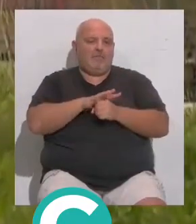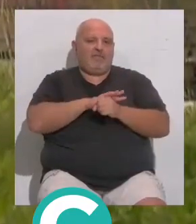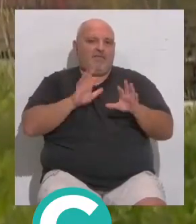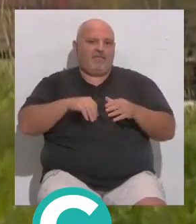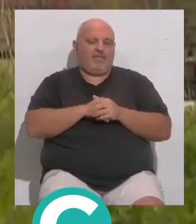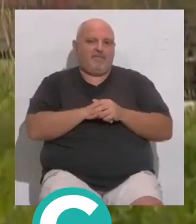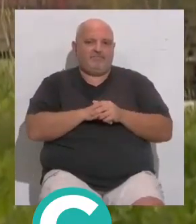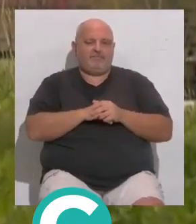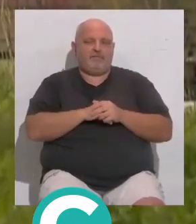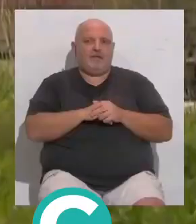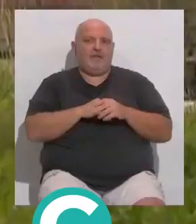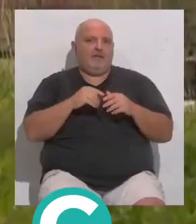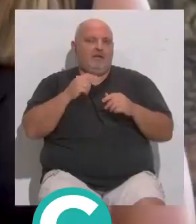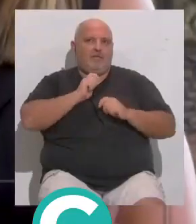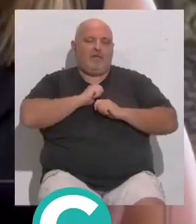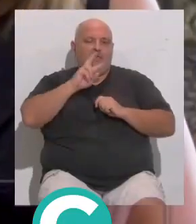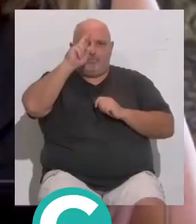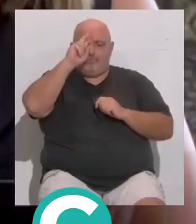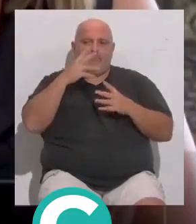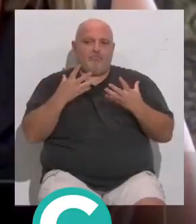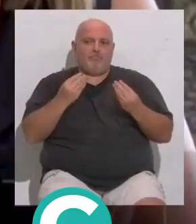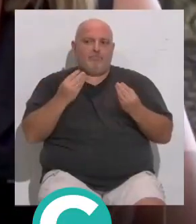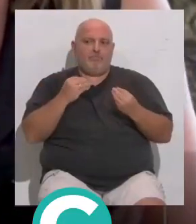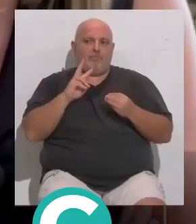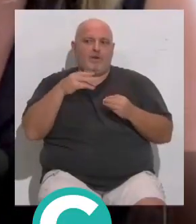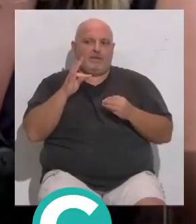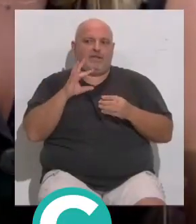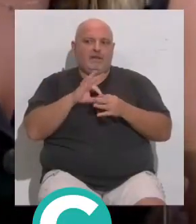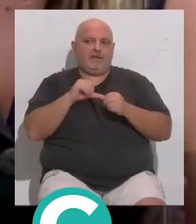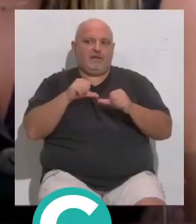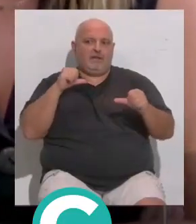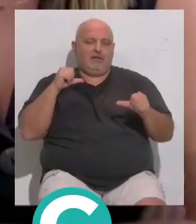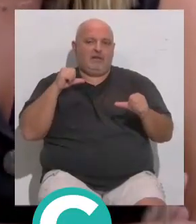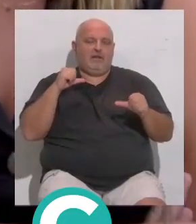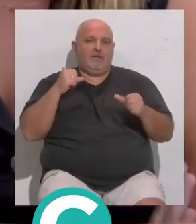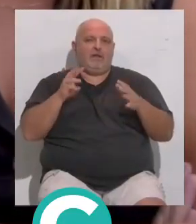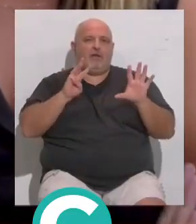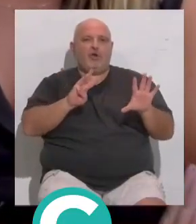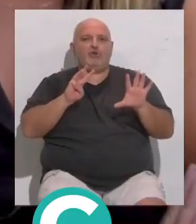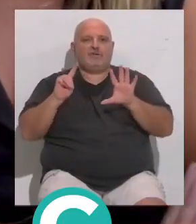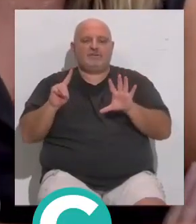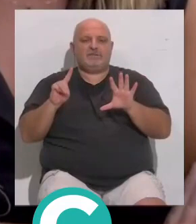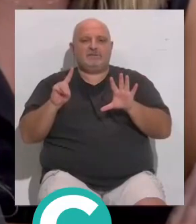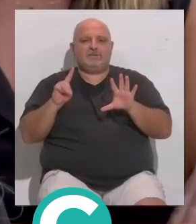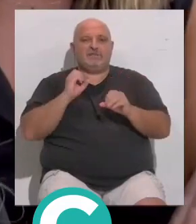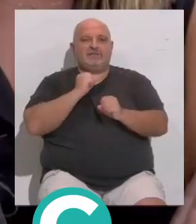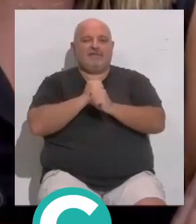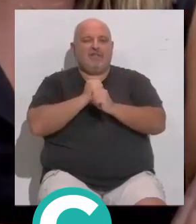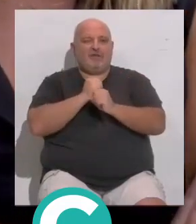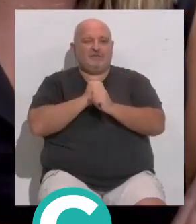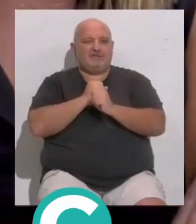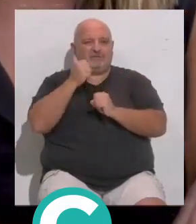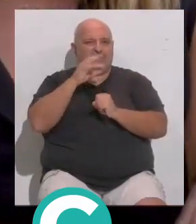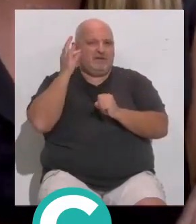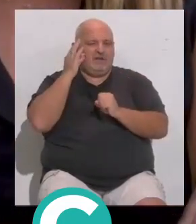de Cádiz. Si hay algo que nos preocupa enormemente desde la Unión General de Trabajadoras y Trabajadores. 86 trabajadores y